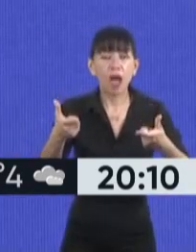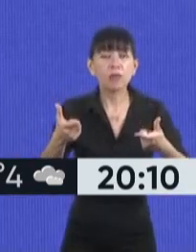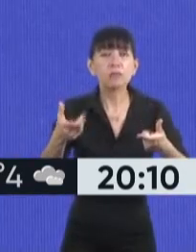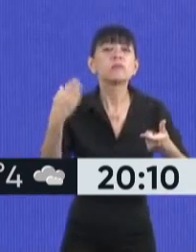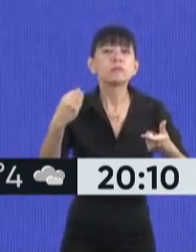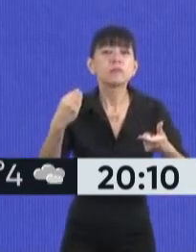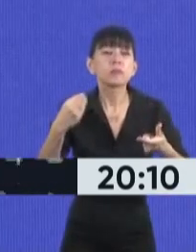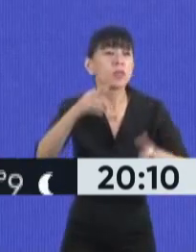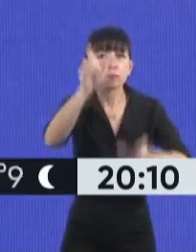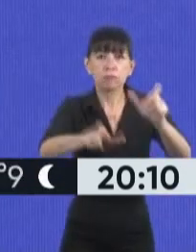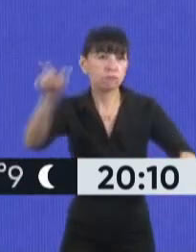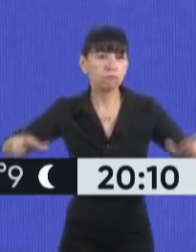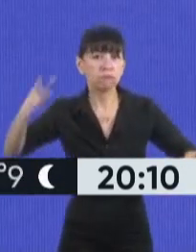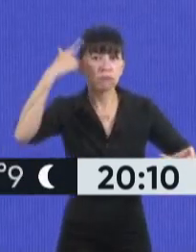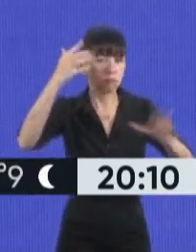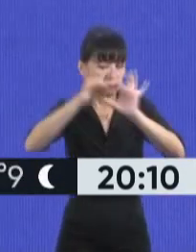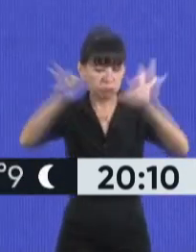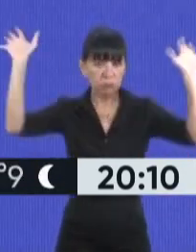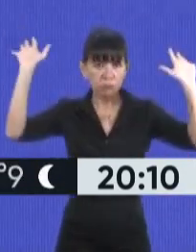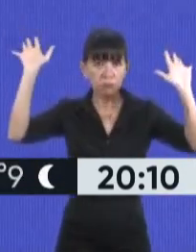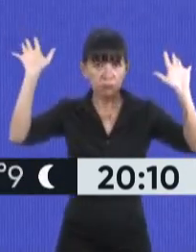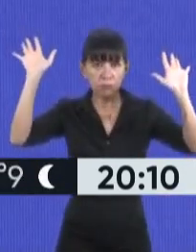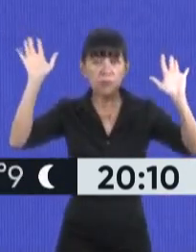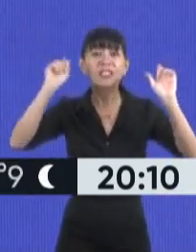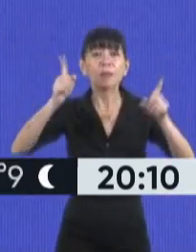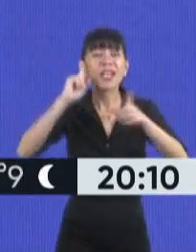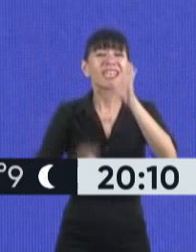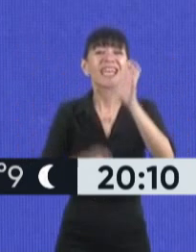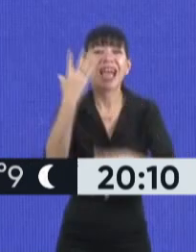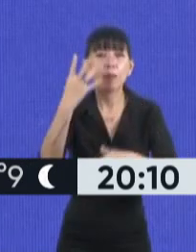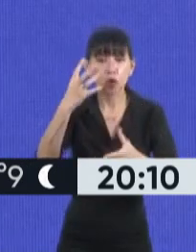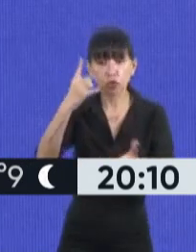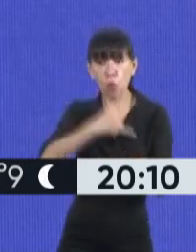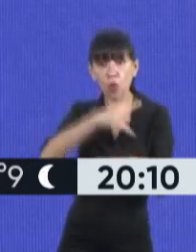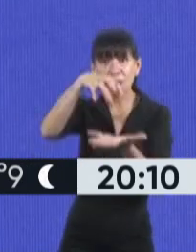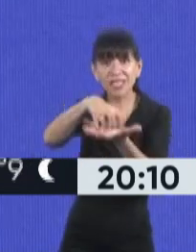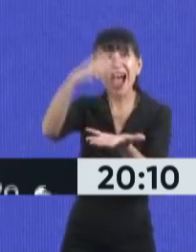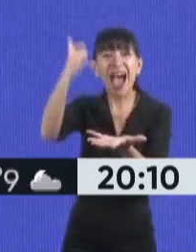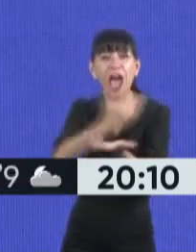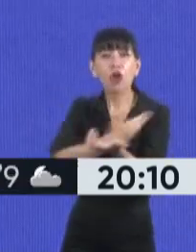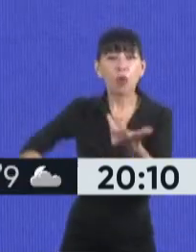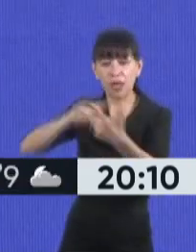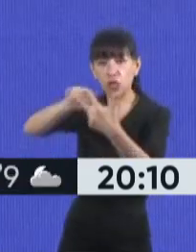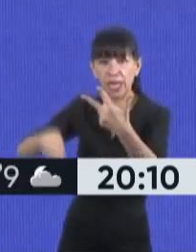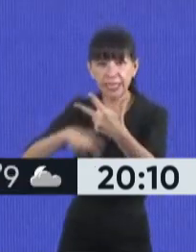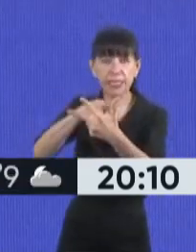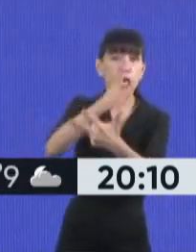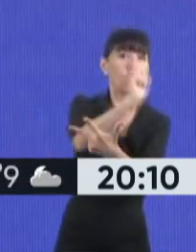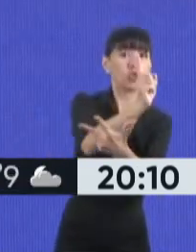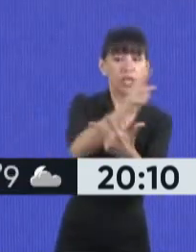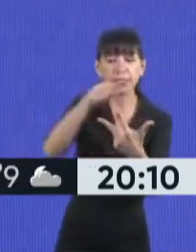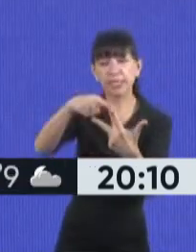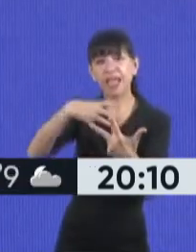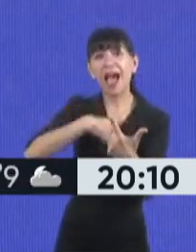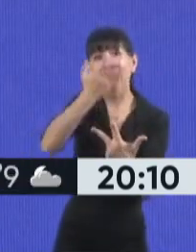cátedra y generamos el gobierno tripartito en las universidades. Gobiernan los docentes, los alumnos y